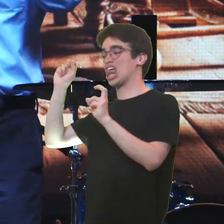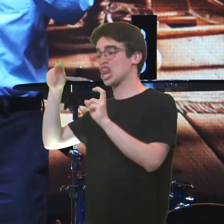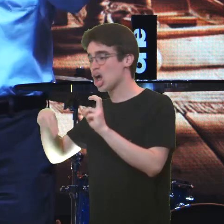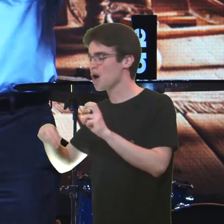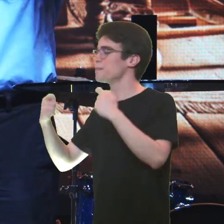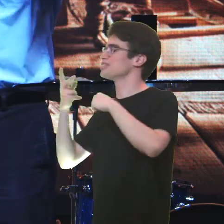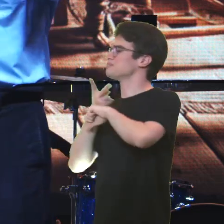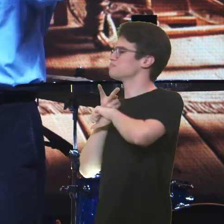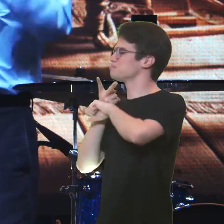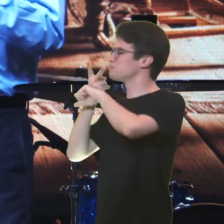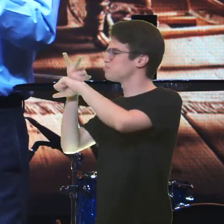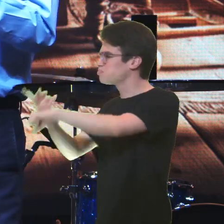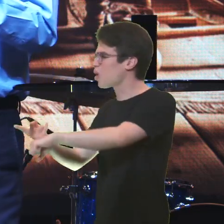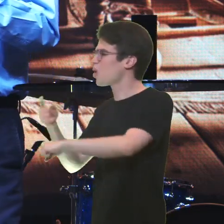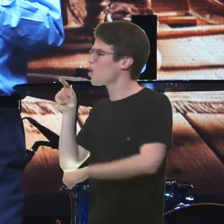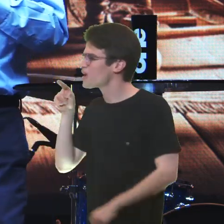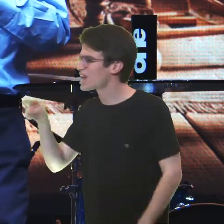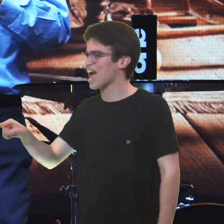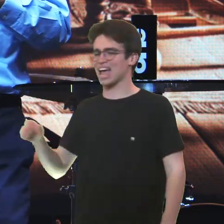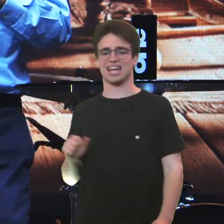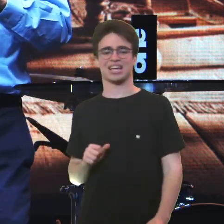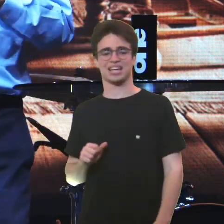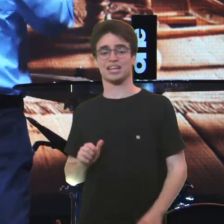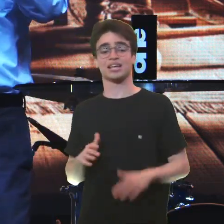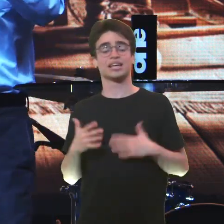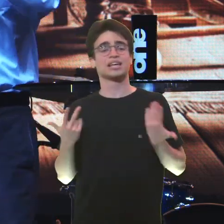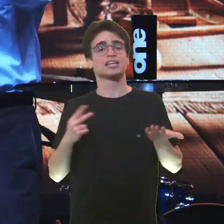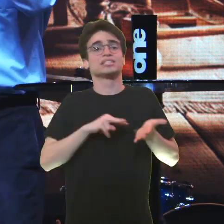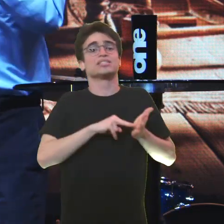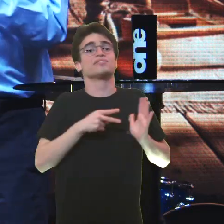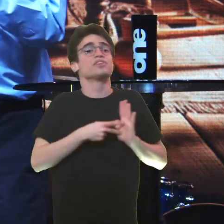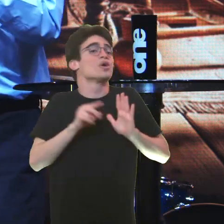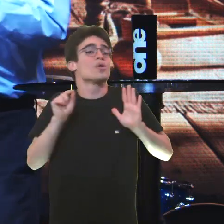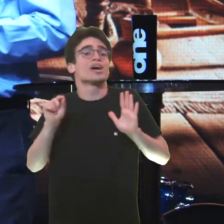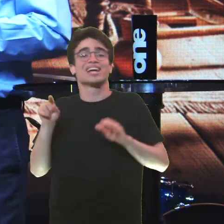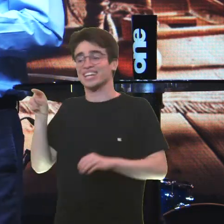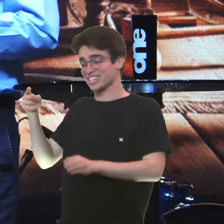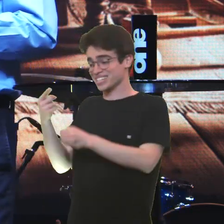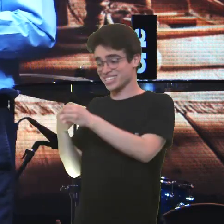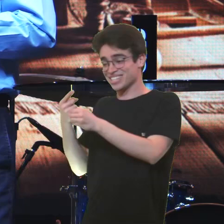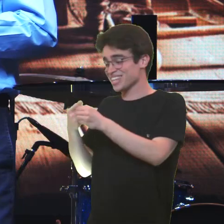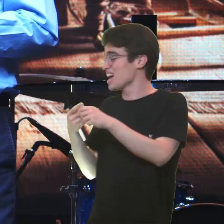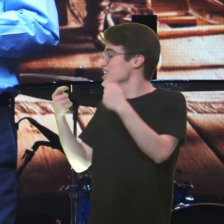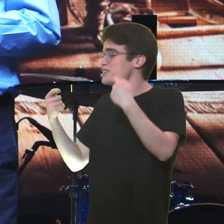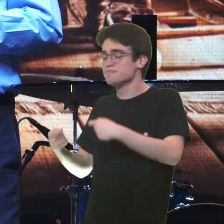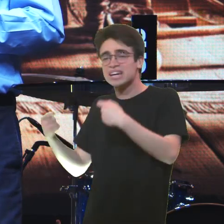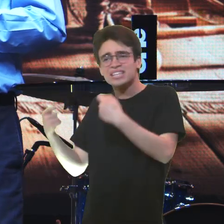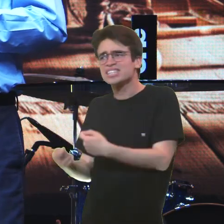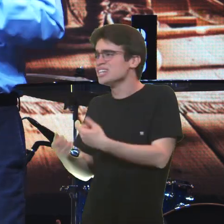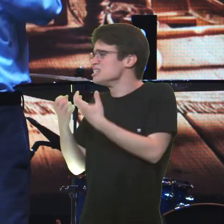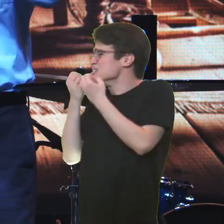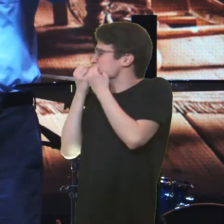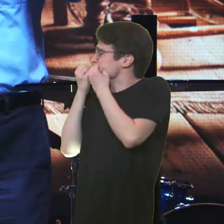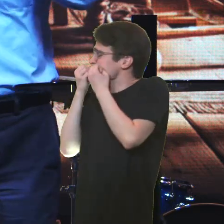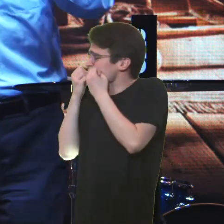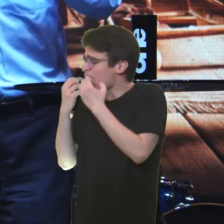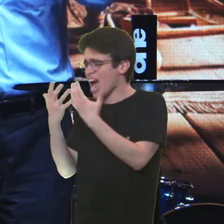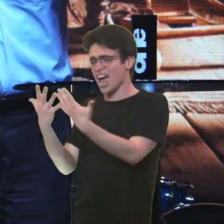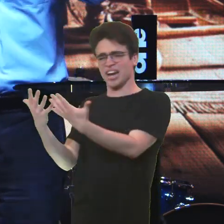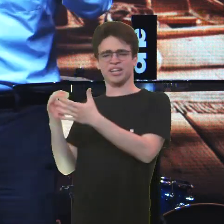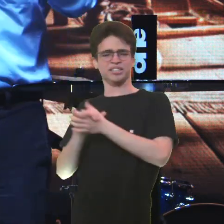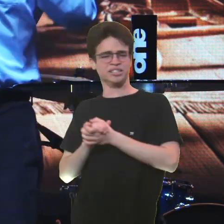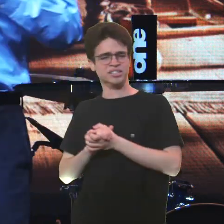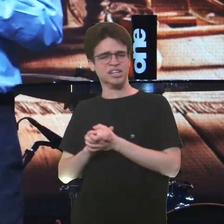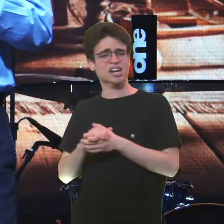Es decir, Ou la seja, ciudad a cidade debería estar muy bien, deveria estar muito bem. debería